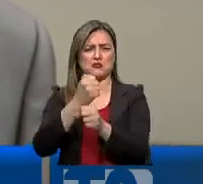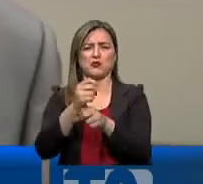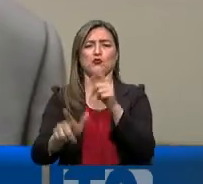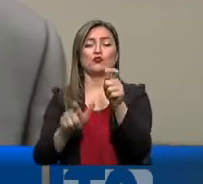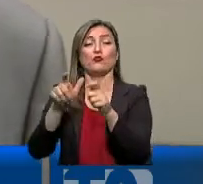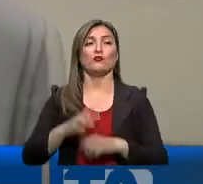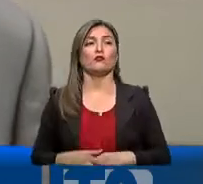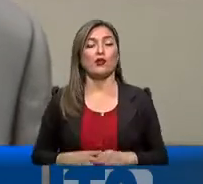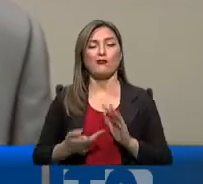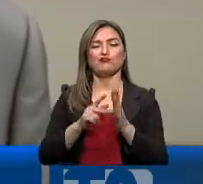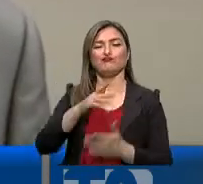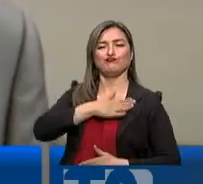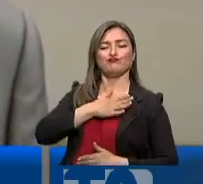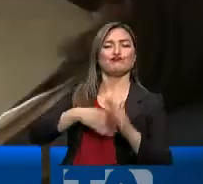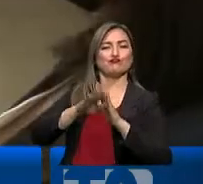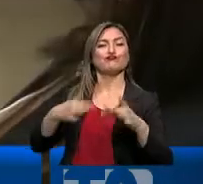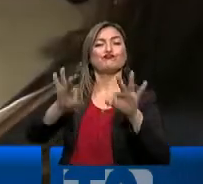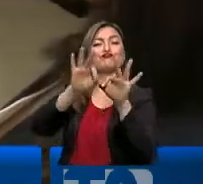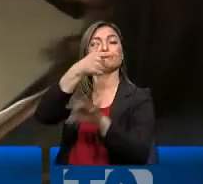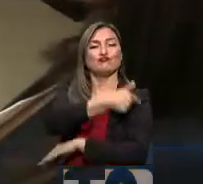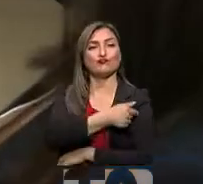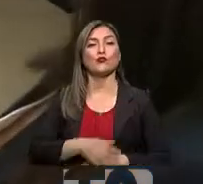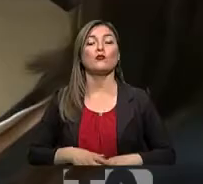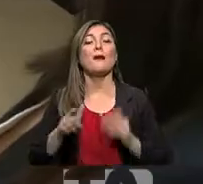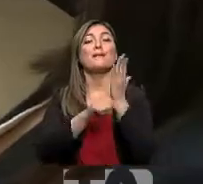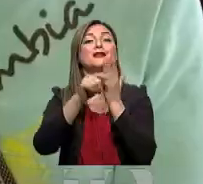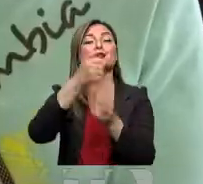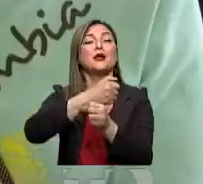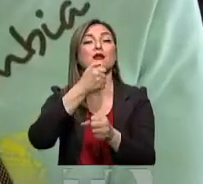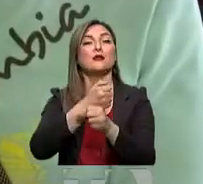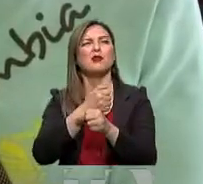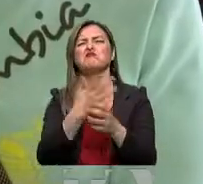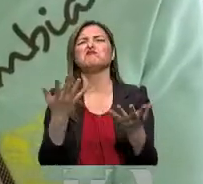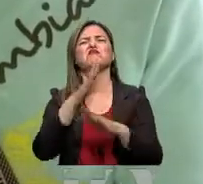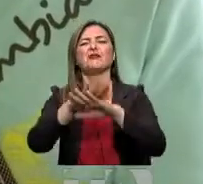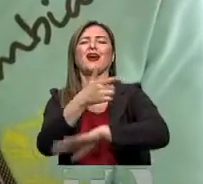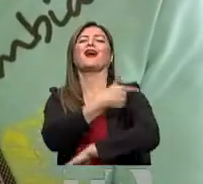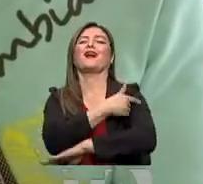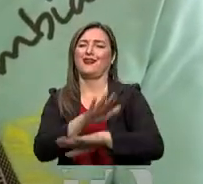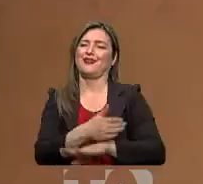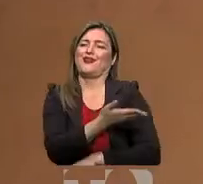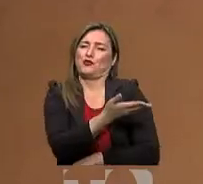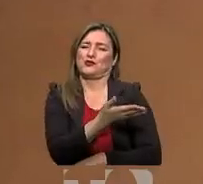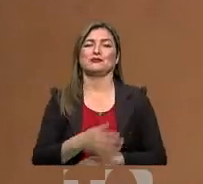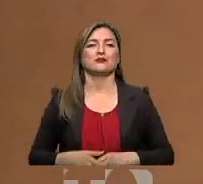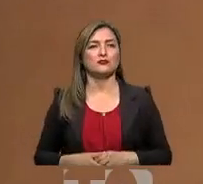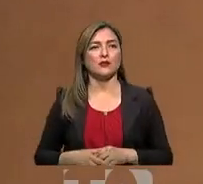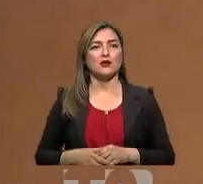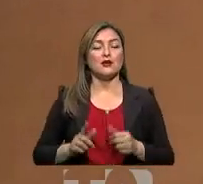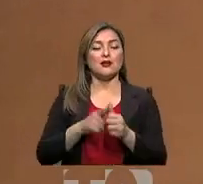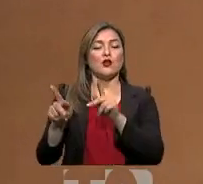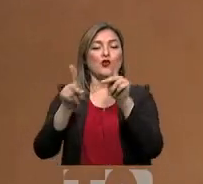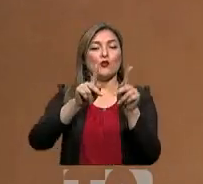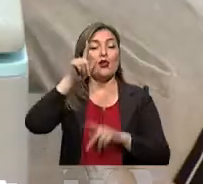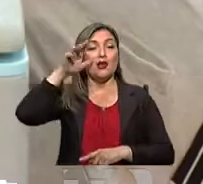de que la confianza es más que evidente. Según el ministro, existe una correlación con la vacunación, el primer plan del presidente Lasso que